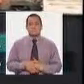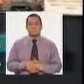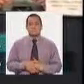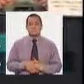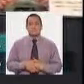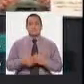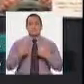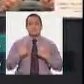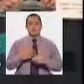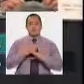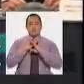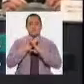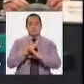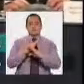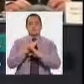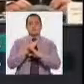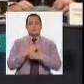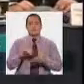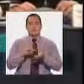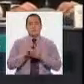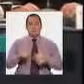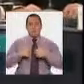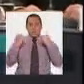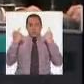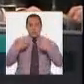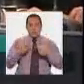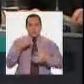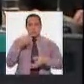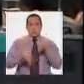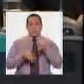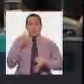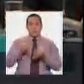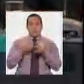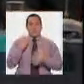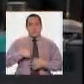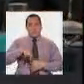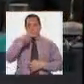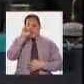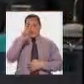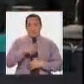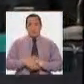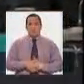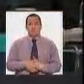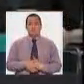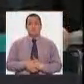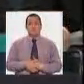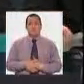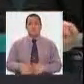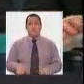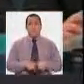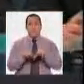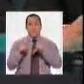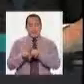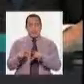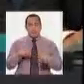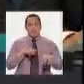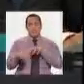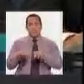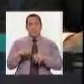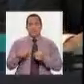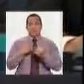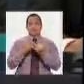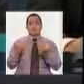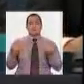Yo rechazo que las decisiones judiciales de la República del Perú se realizan sobre la base